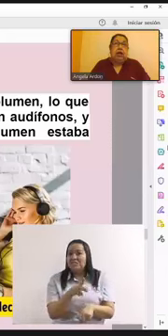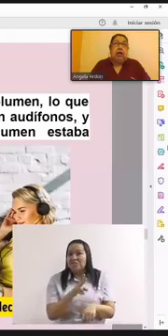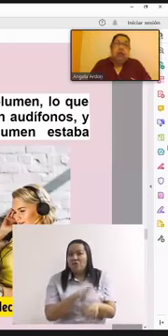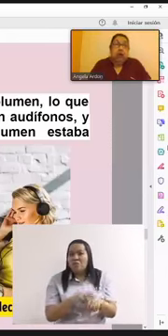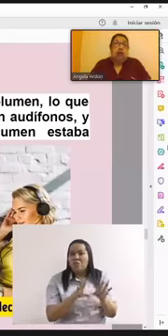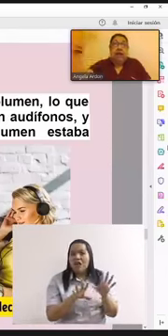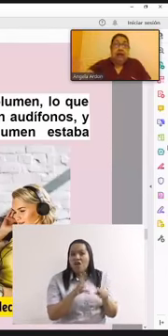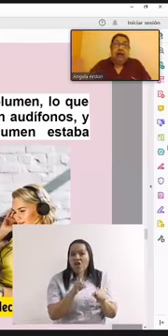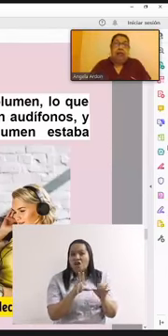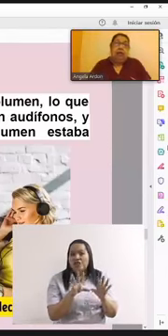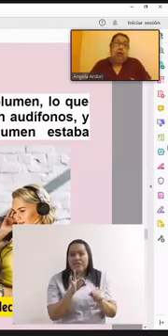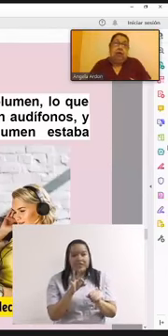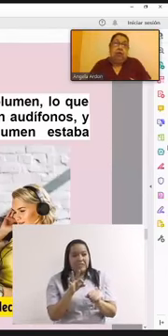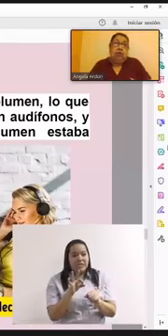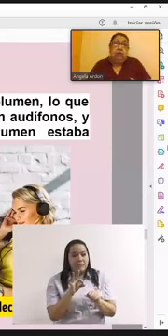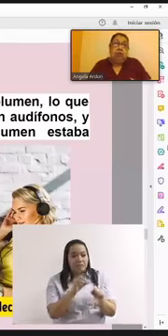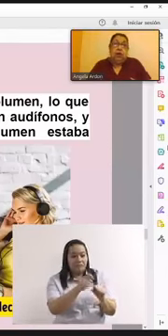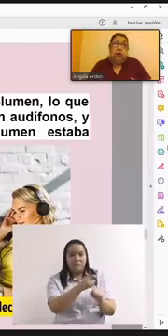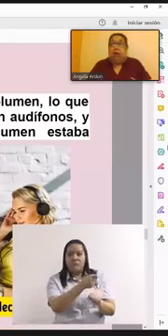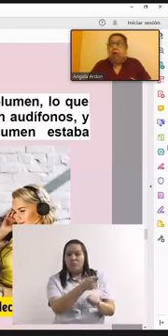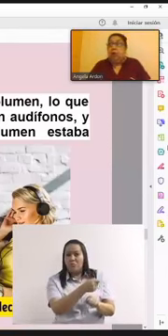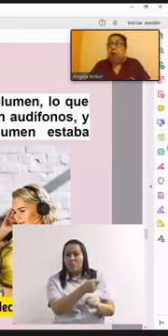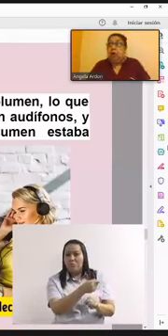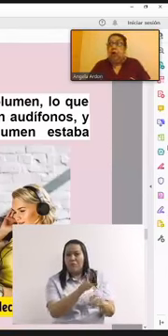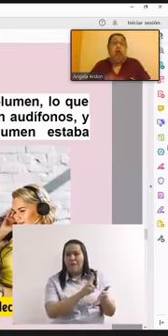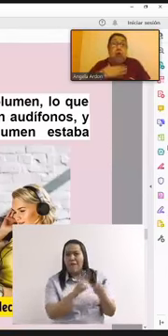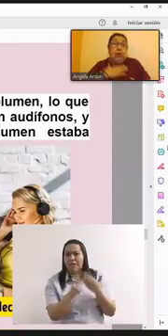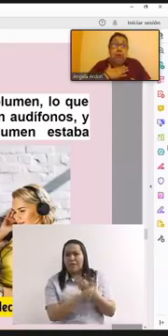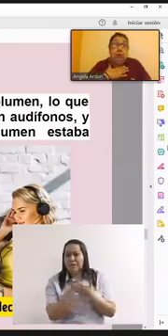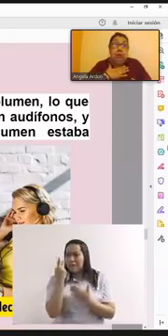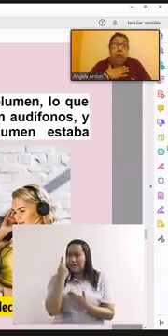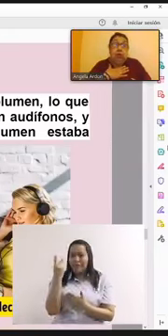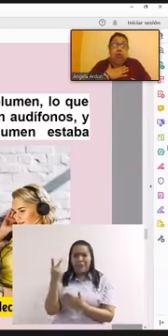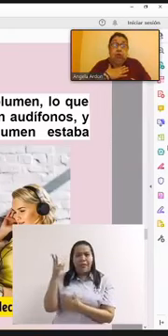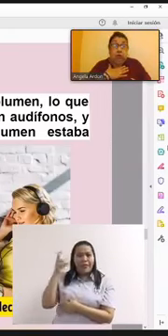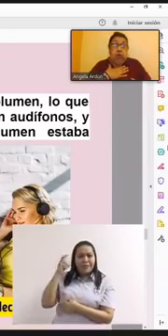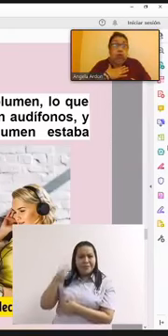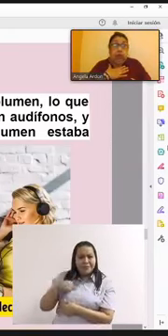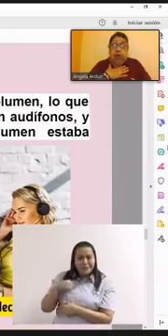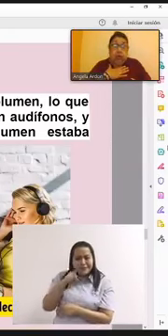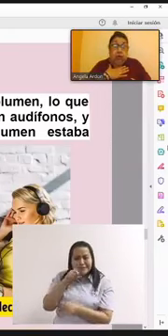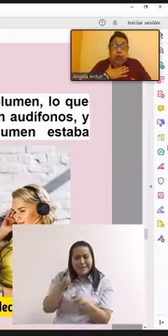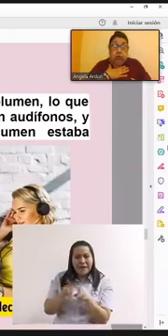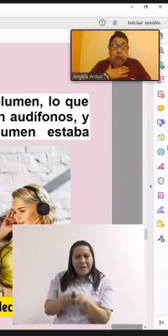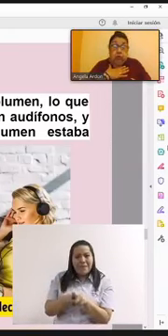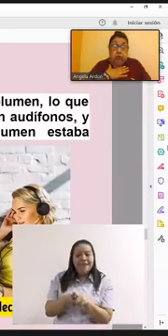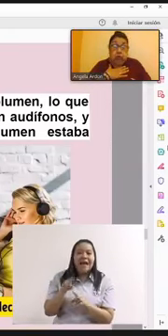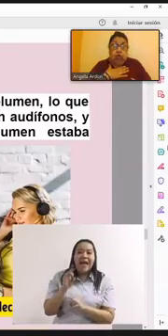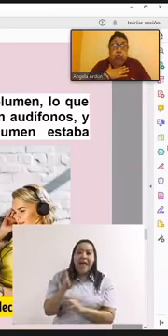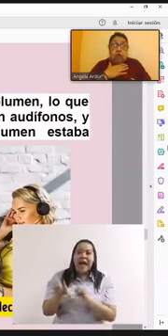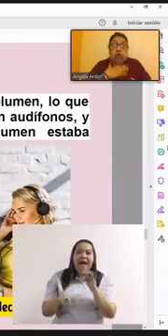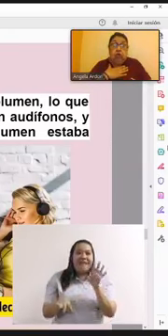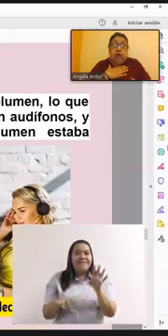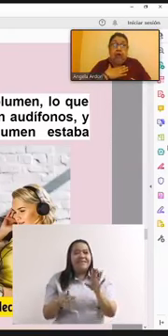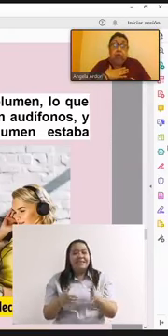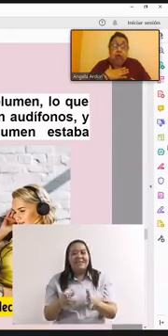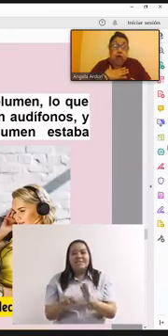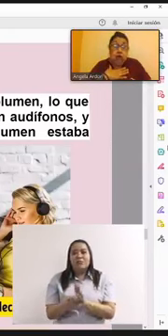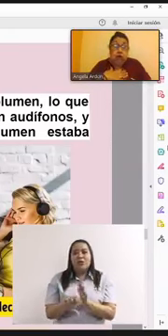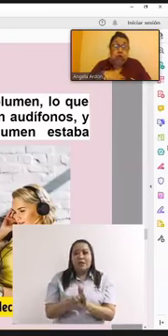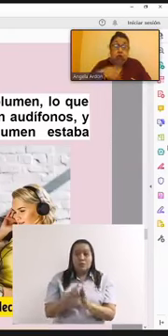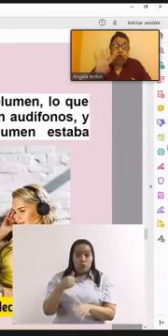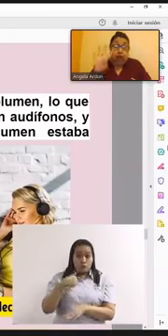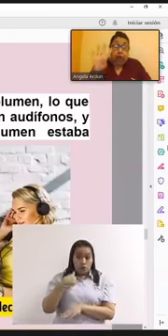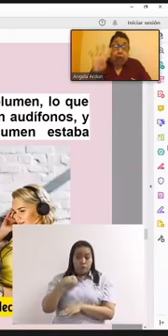el vecino, oye la película. Por ejemplo, yo me admiro porque yo no soy la que no aguanto los dedos mucho. Yo mi televisor